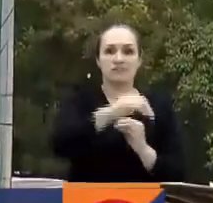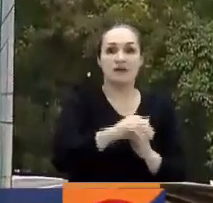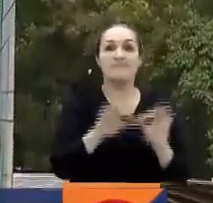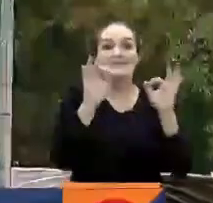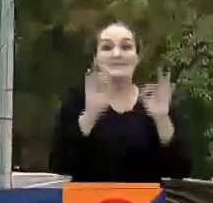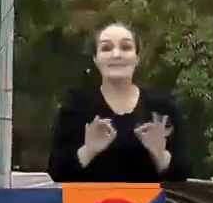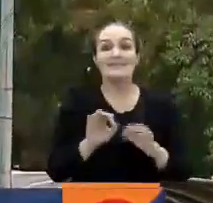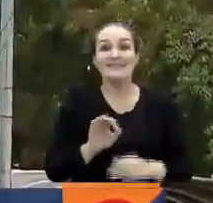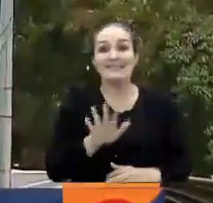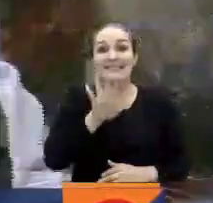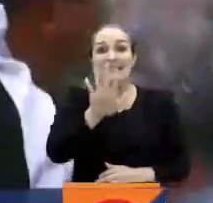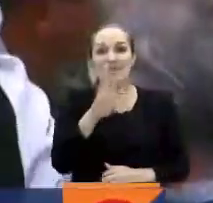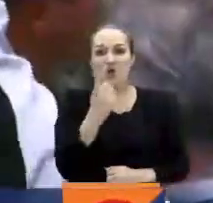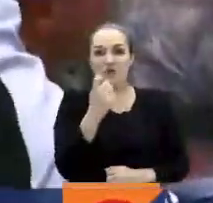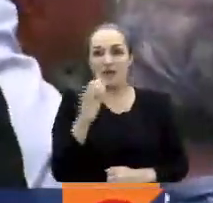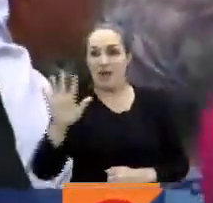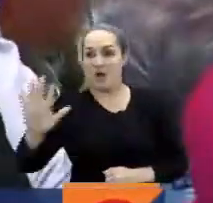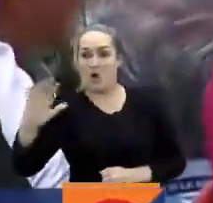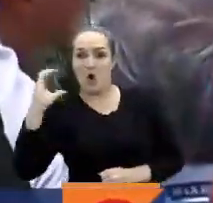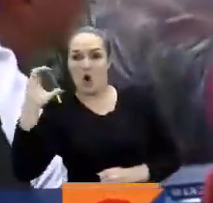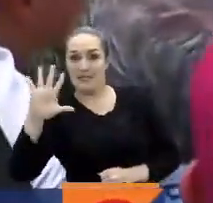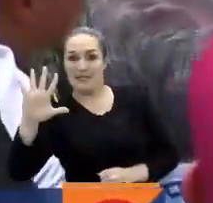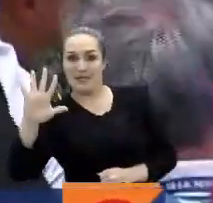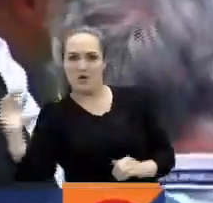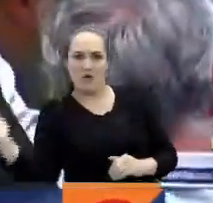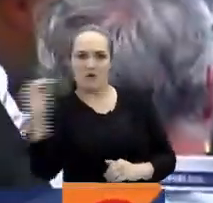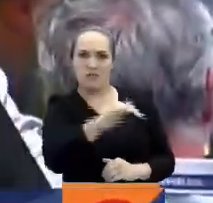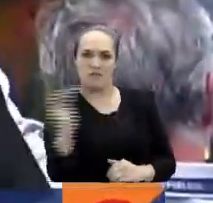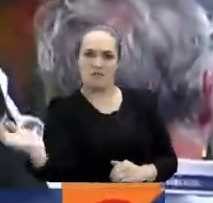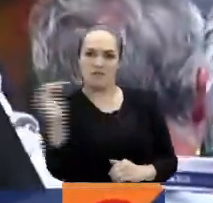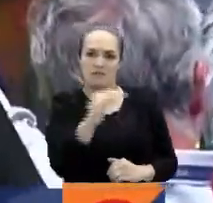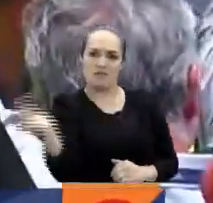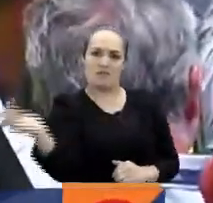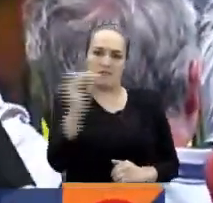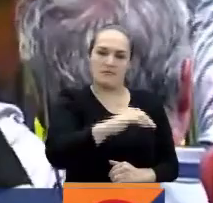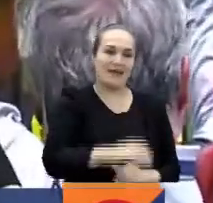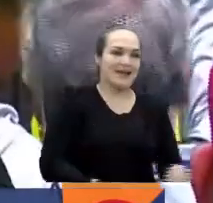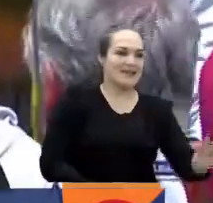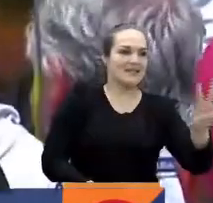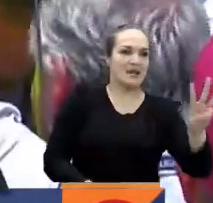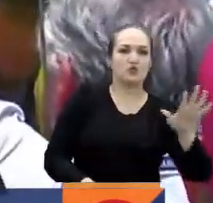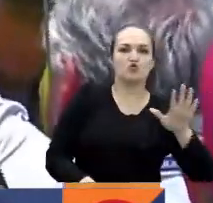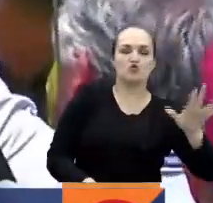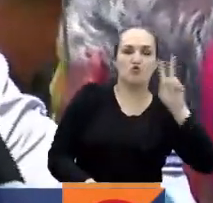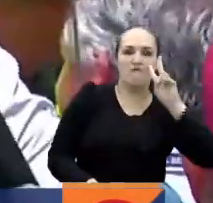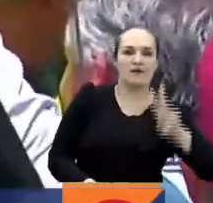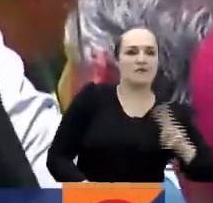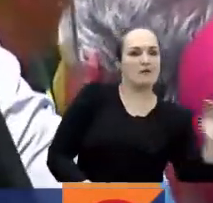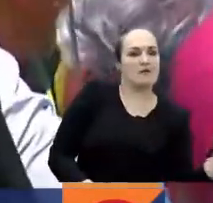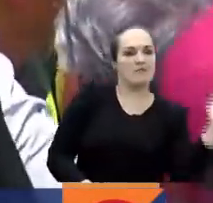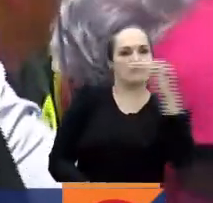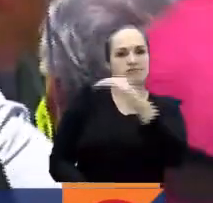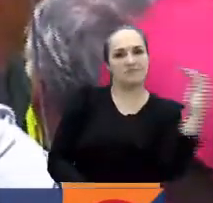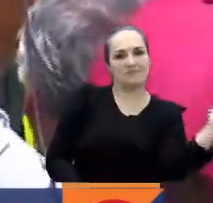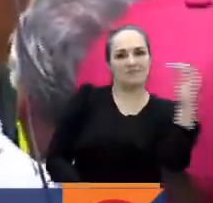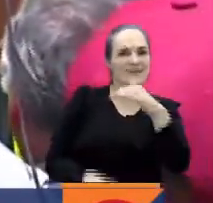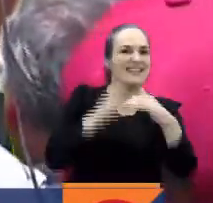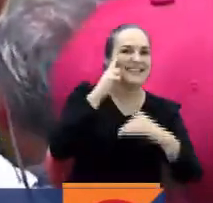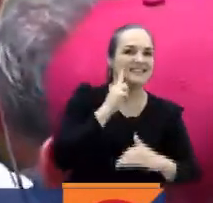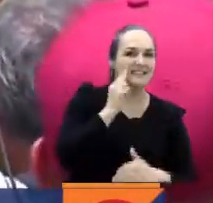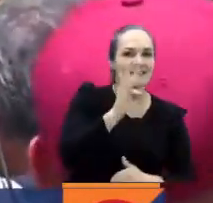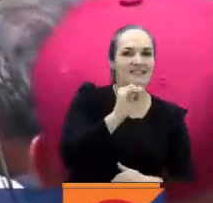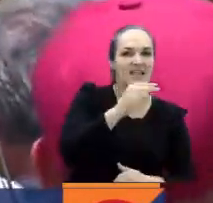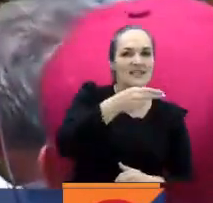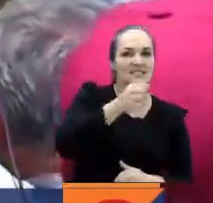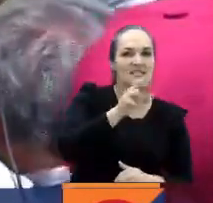vehículos restantes que van a pasar del lado colombiano hacia el lado venezolano y 3 camiones más que van a pasar del lado de San Antonio del Táchira hacia